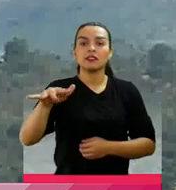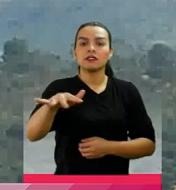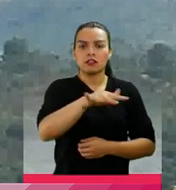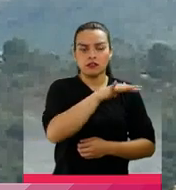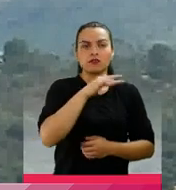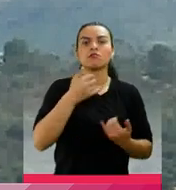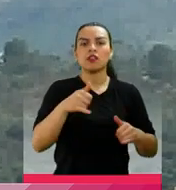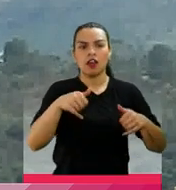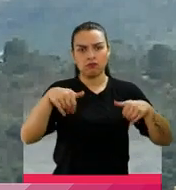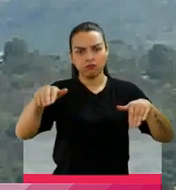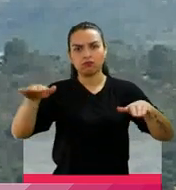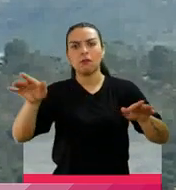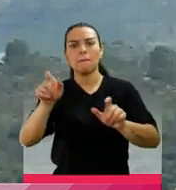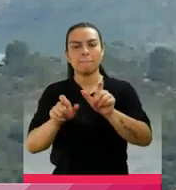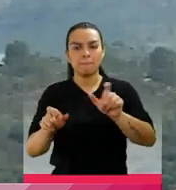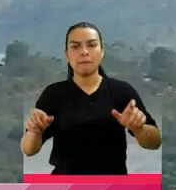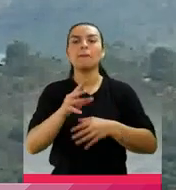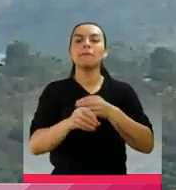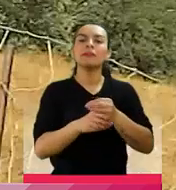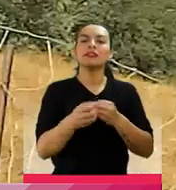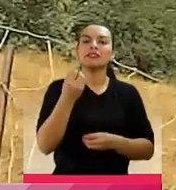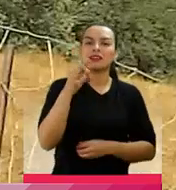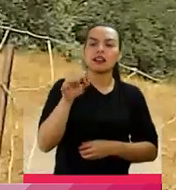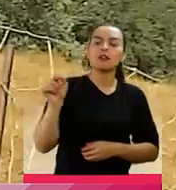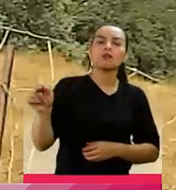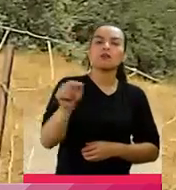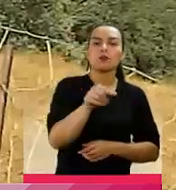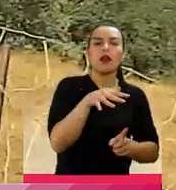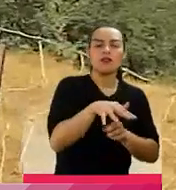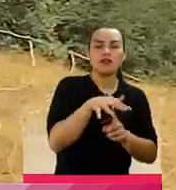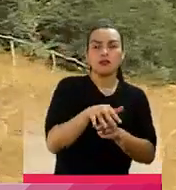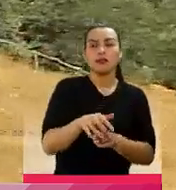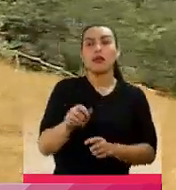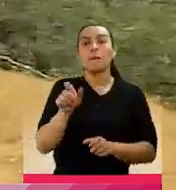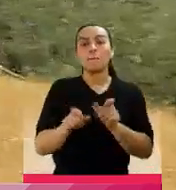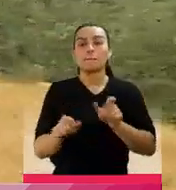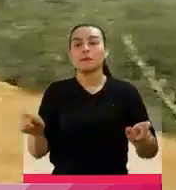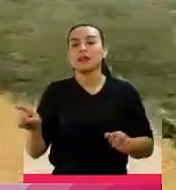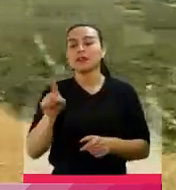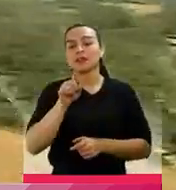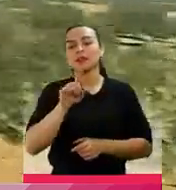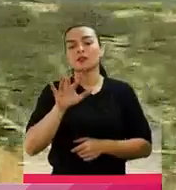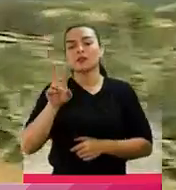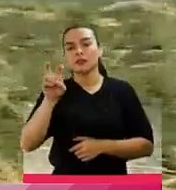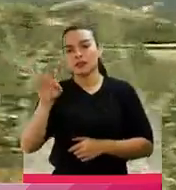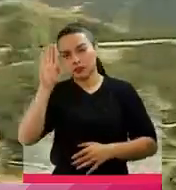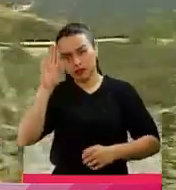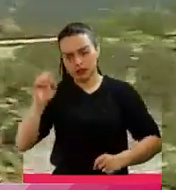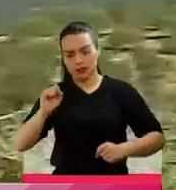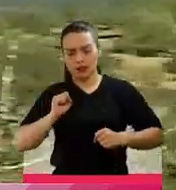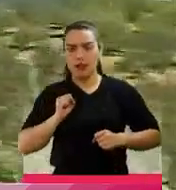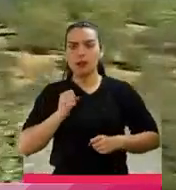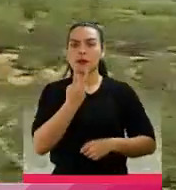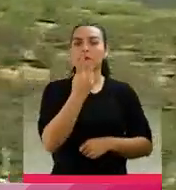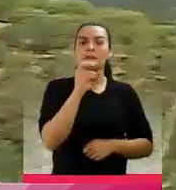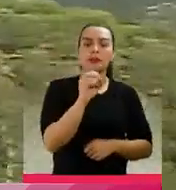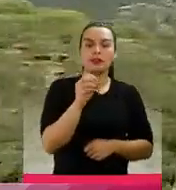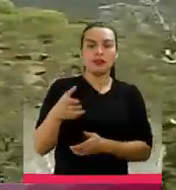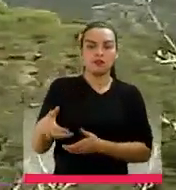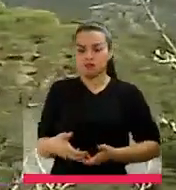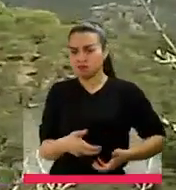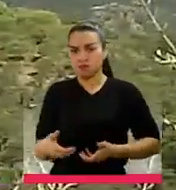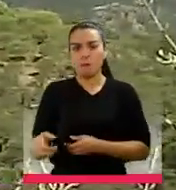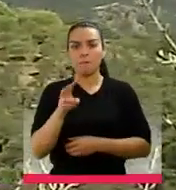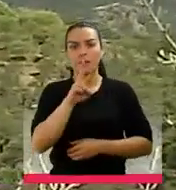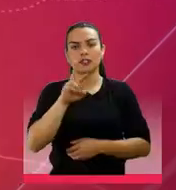13 puntos han sido afectados. En las zonas trabajan 157 militares, 20 bomberos y 25 medios aéreos para detener